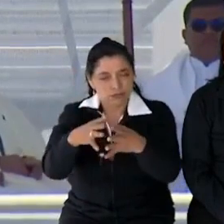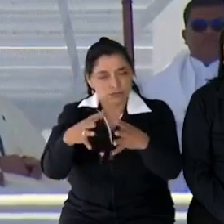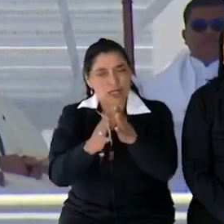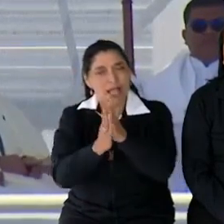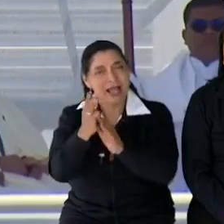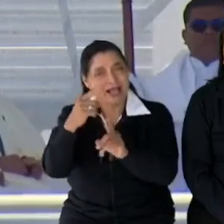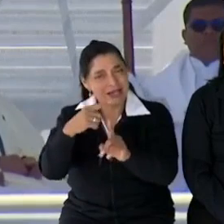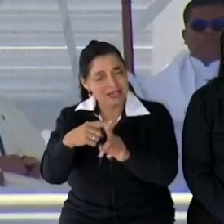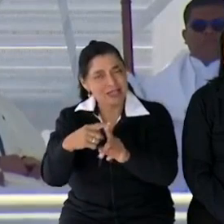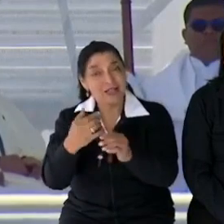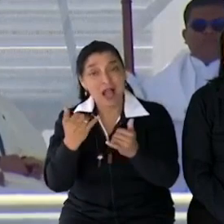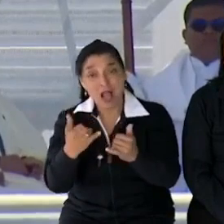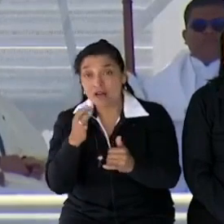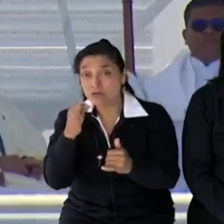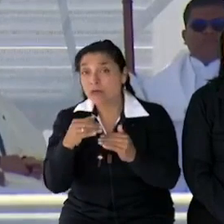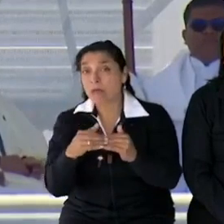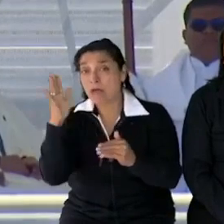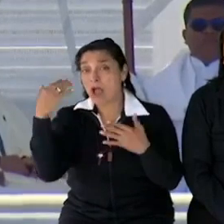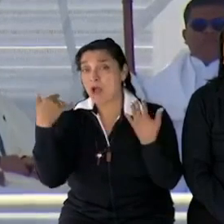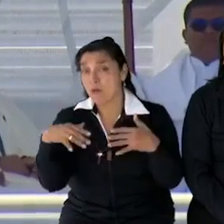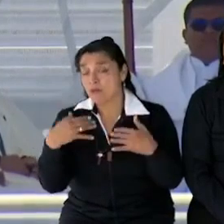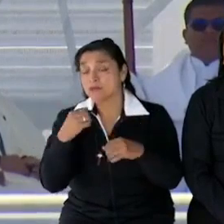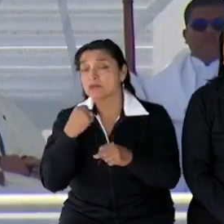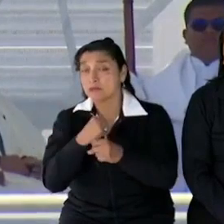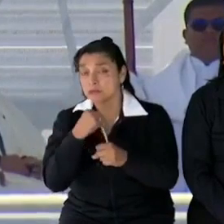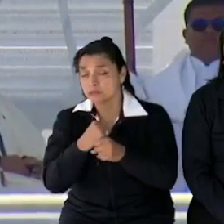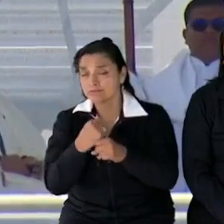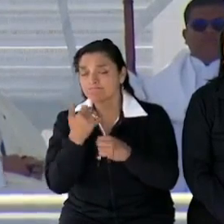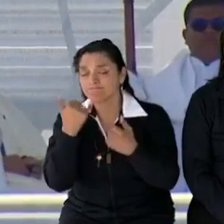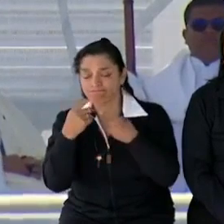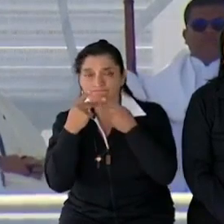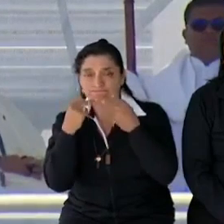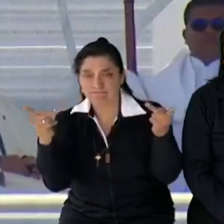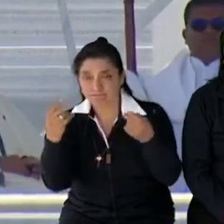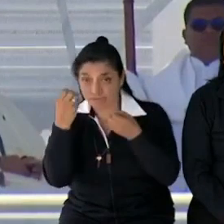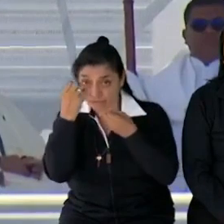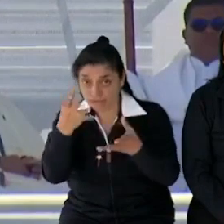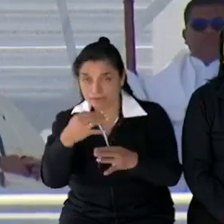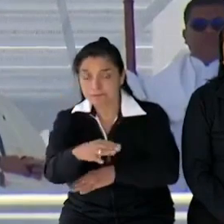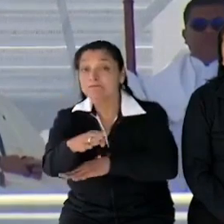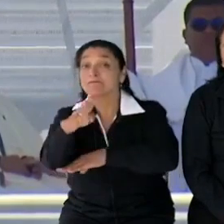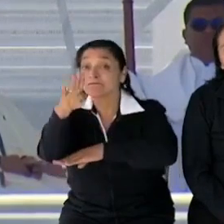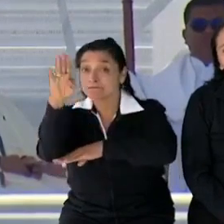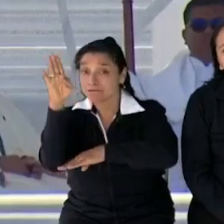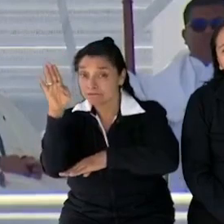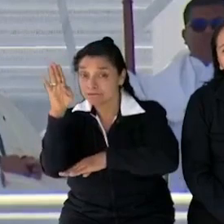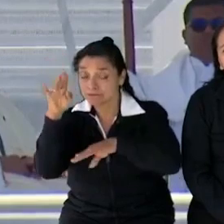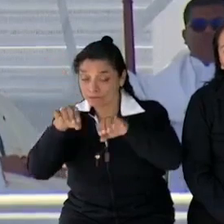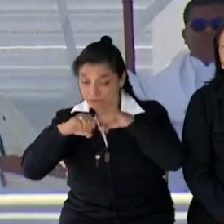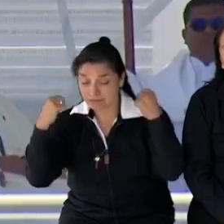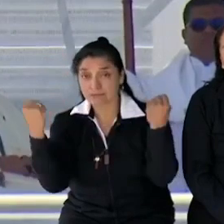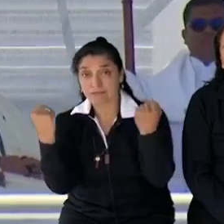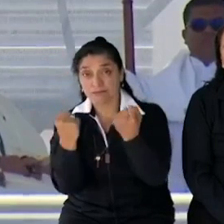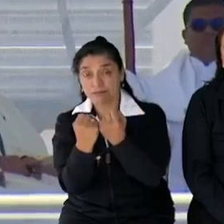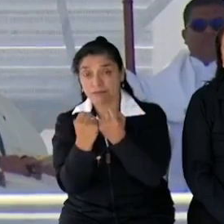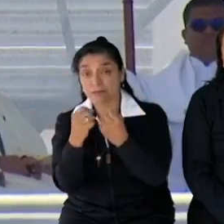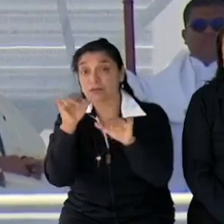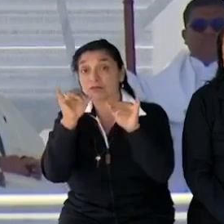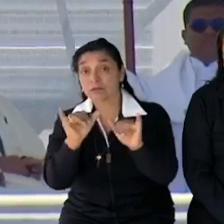tenemos ese desafío. Y públicamente hoy anuncio el compromiso social que